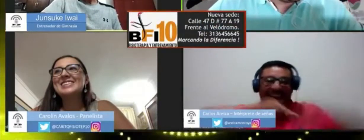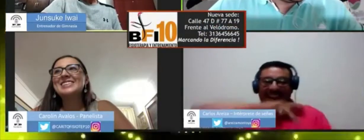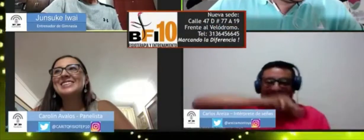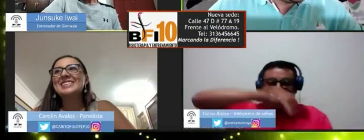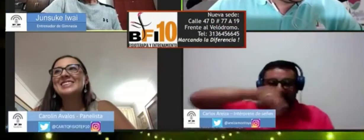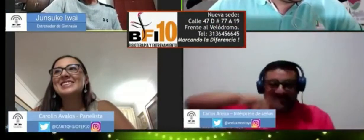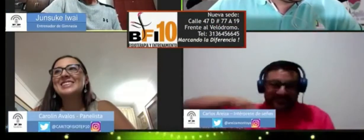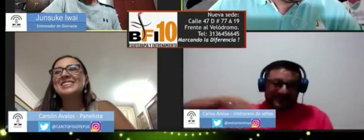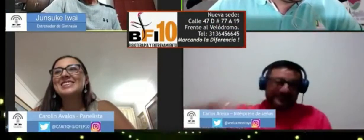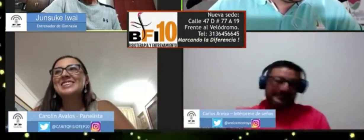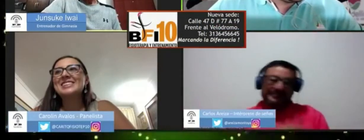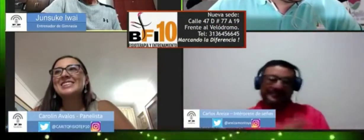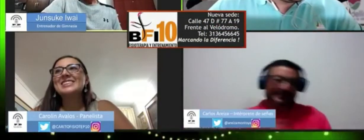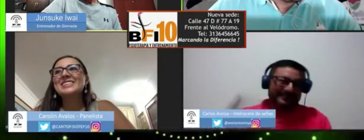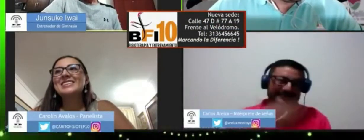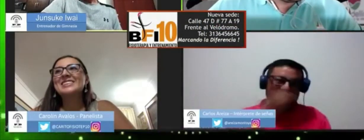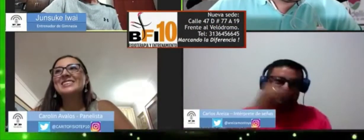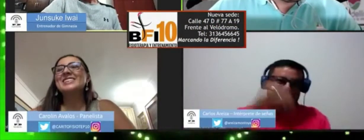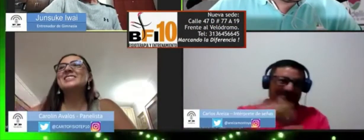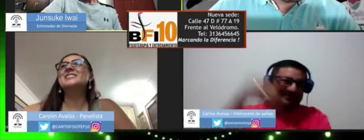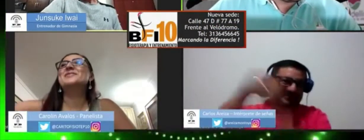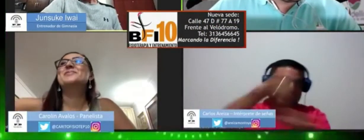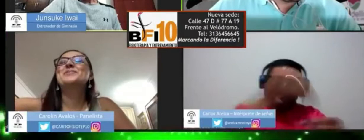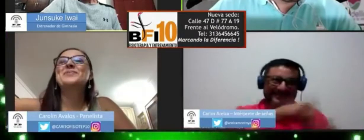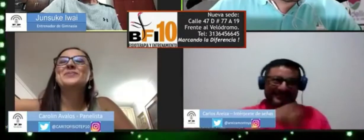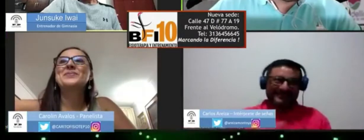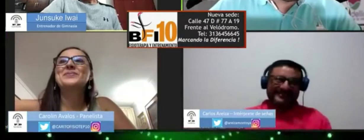metía a todas partes.